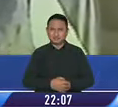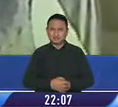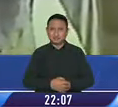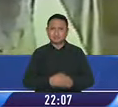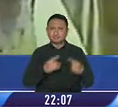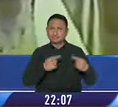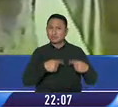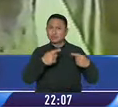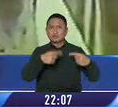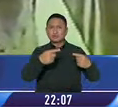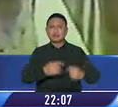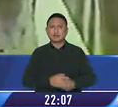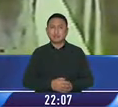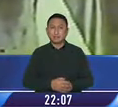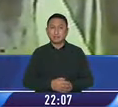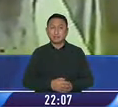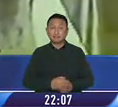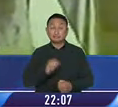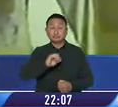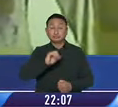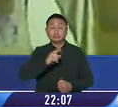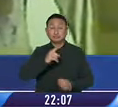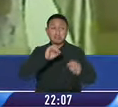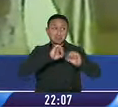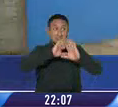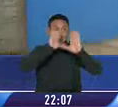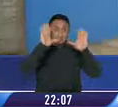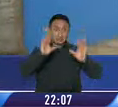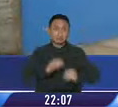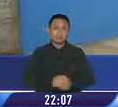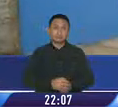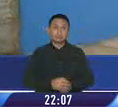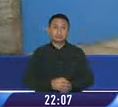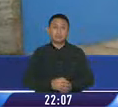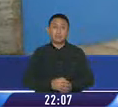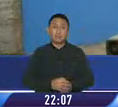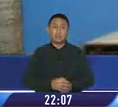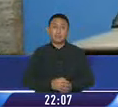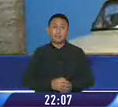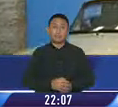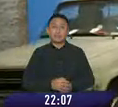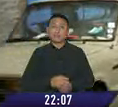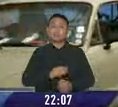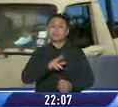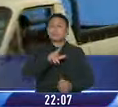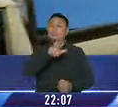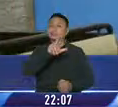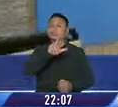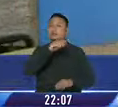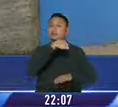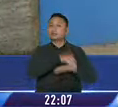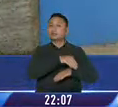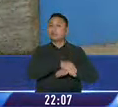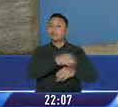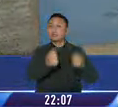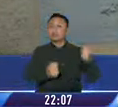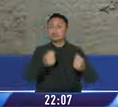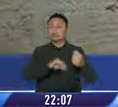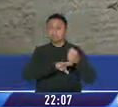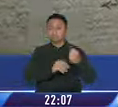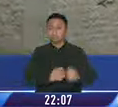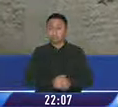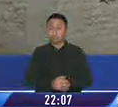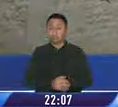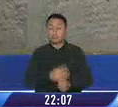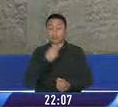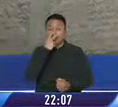Ocurrirían cada semana, incluso a plena luz del día. En pleno del día, como a las 3 y pico de la tarde, que se llevaron el carro ese. Vimos ya